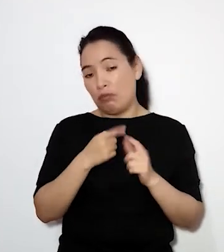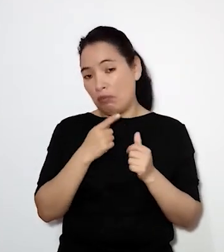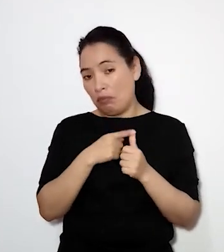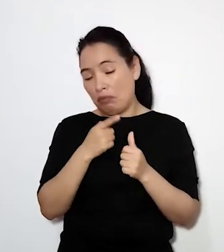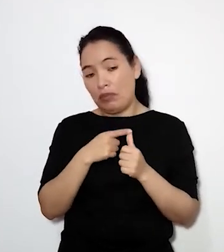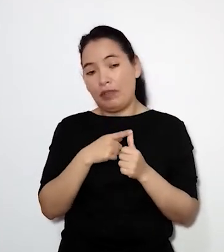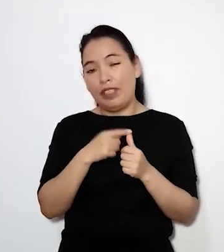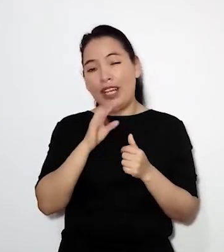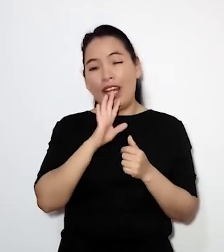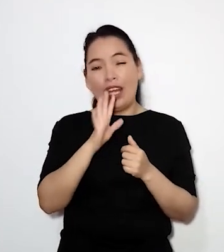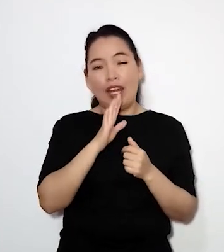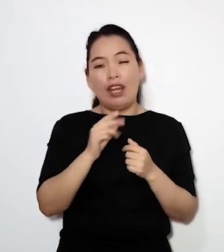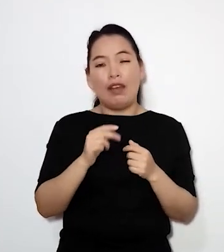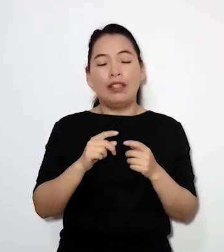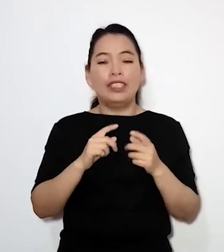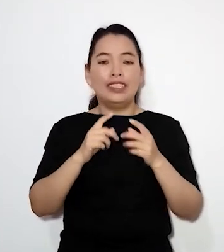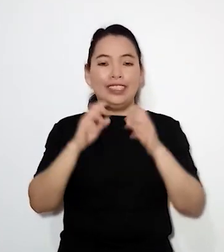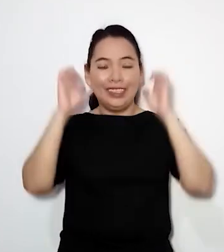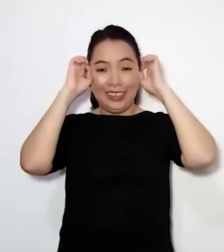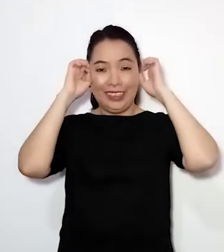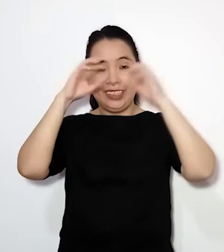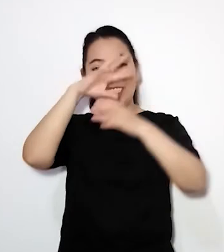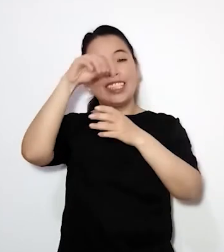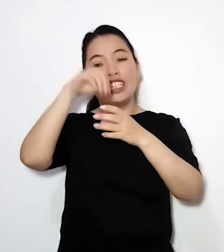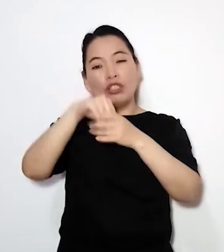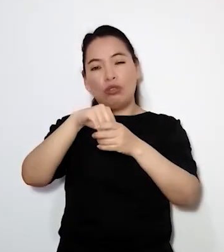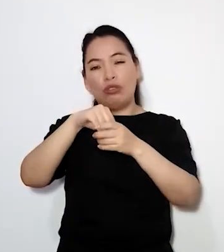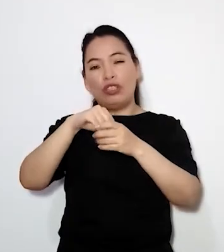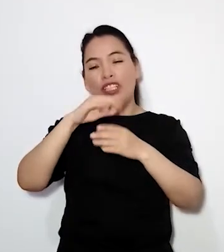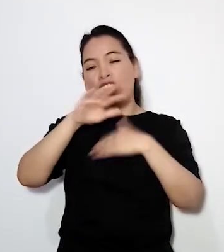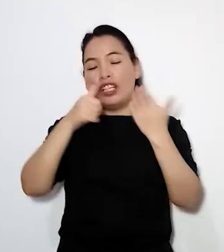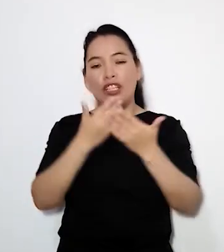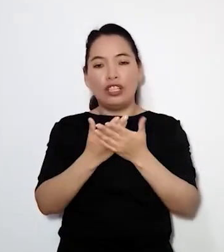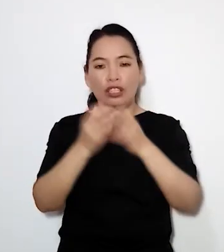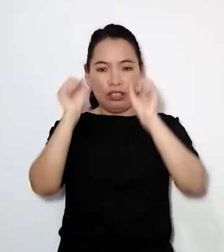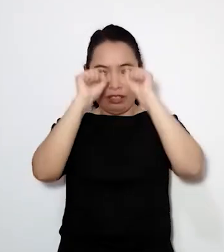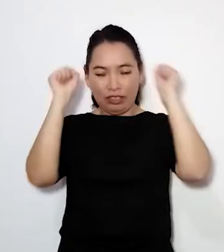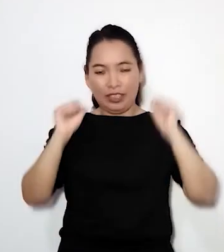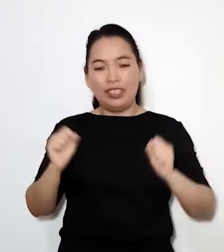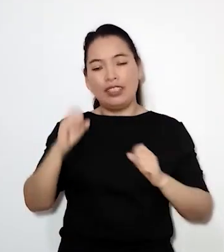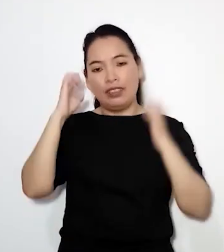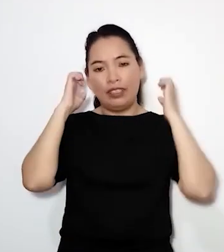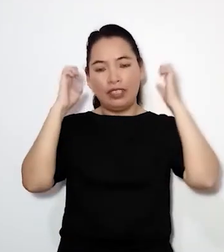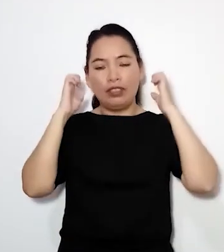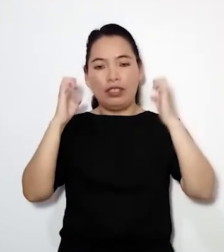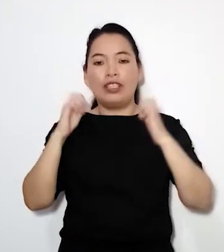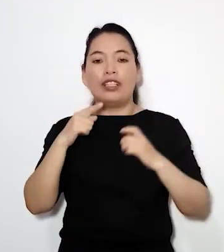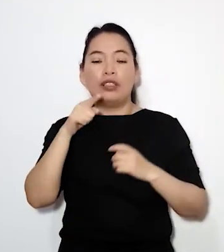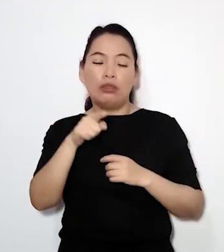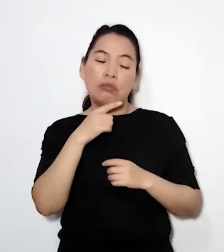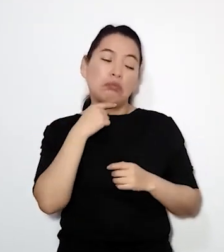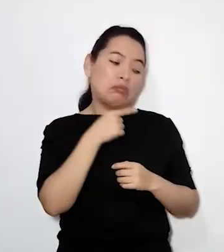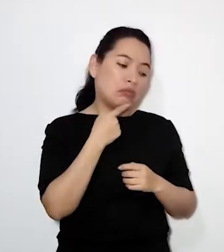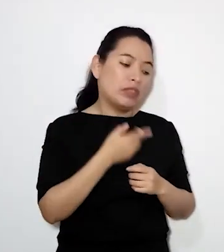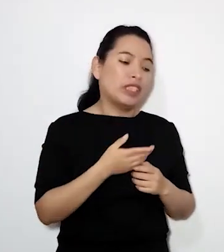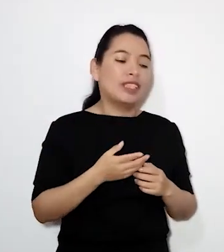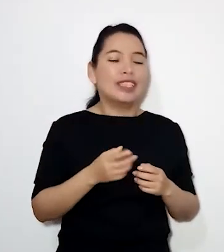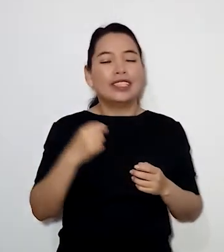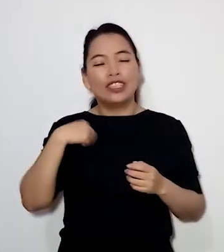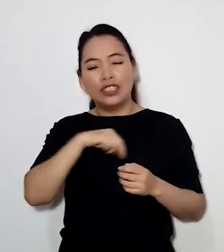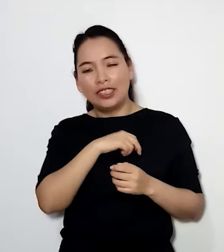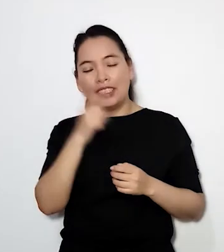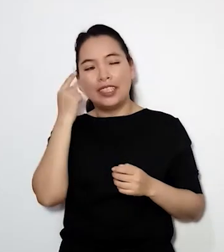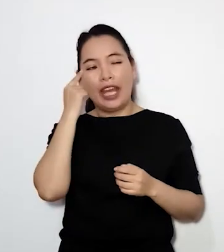transversalización de la inclusión en la educación pasa necesariamente, como bien lo has dicho, por desmontar y